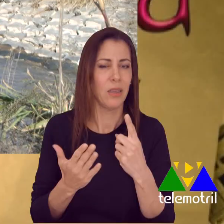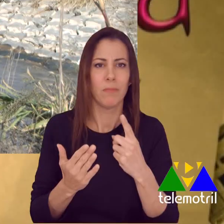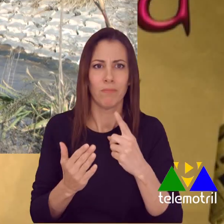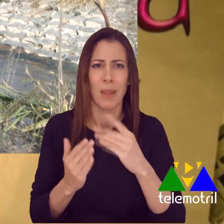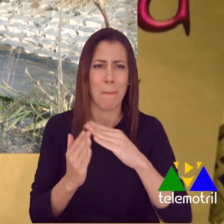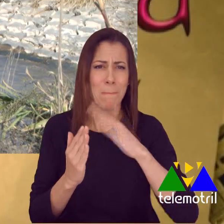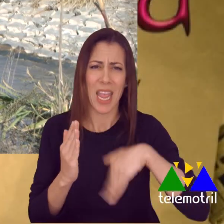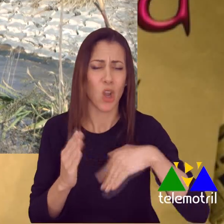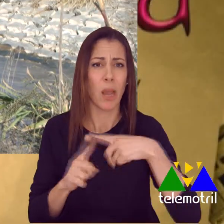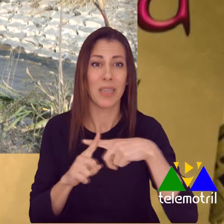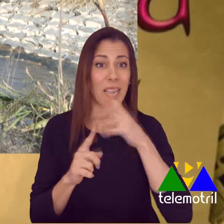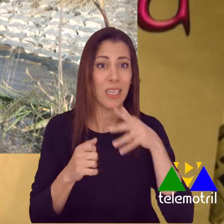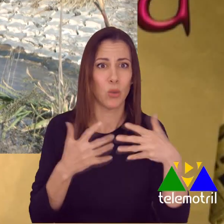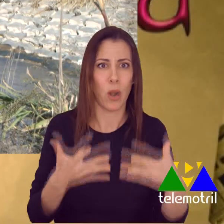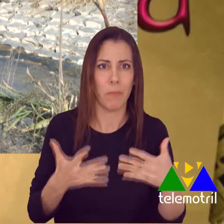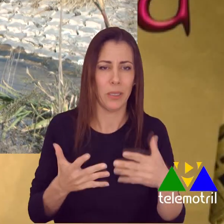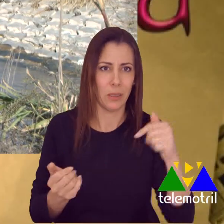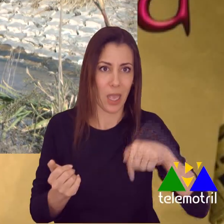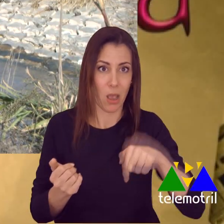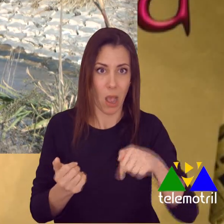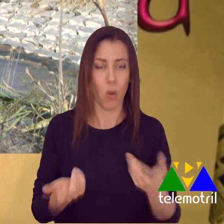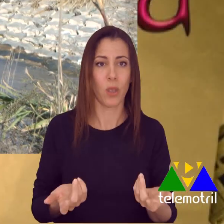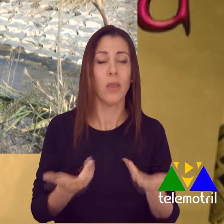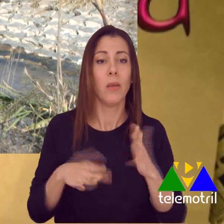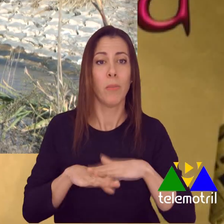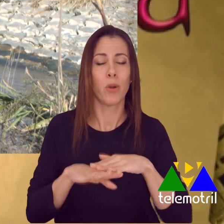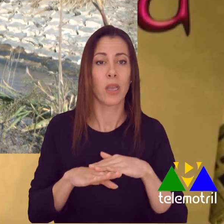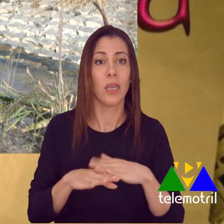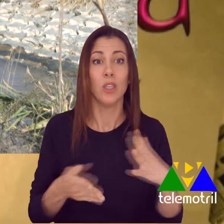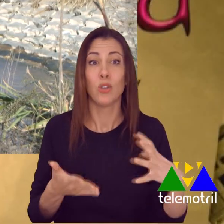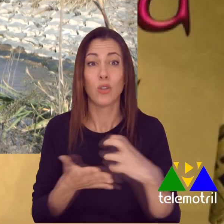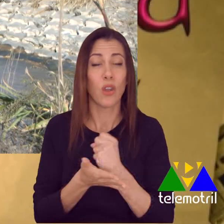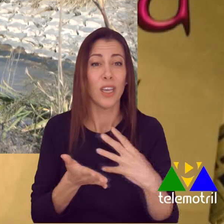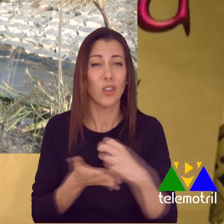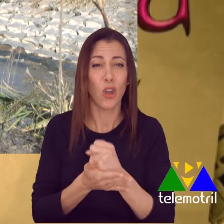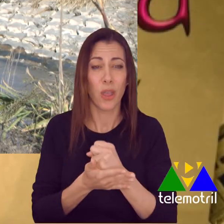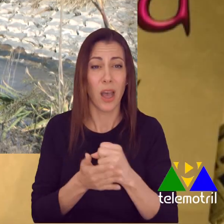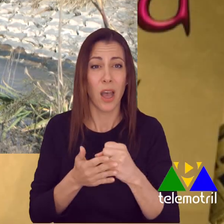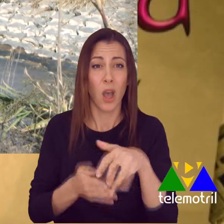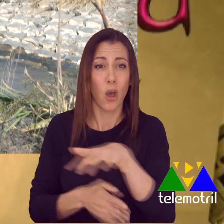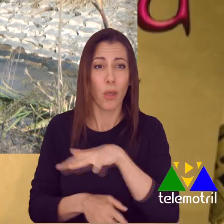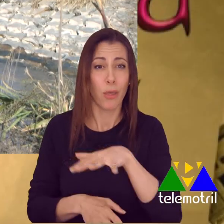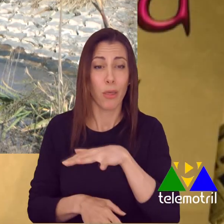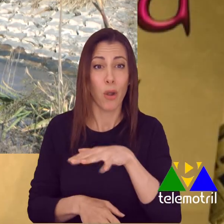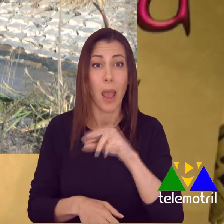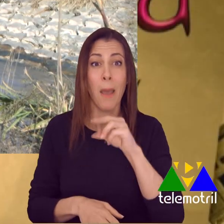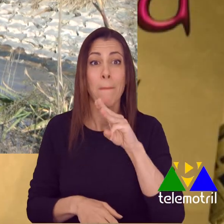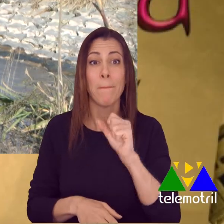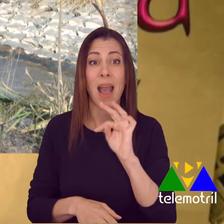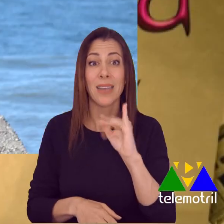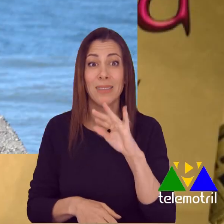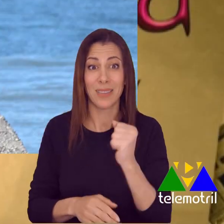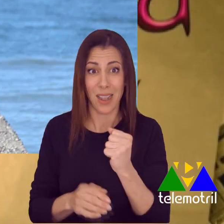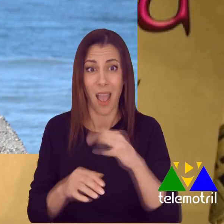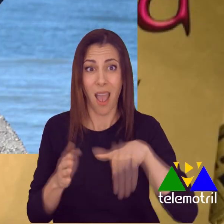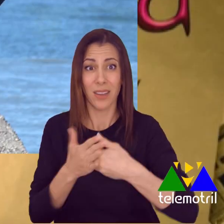de la mitad de lo que estamos hablando, lo que tenemos hoy, porque toda la zona, desde el Camino de Patria para abajo, eran